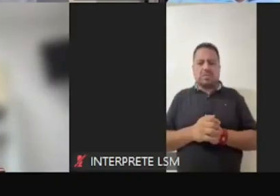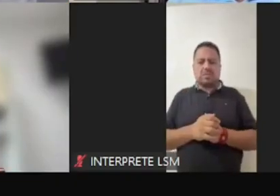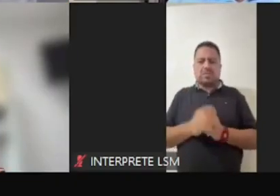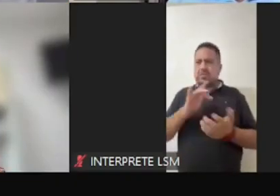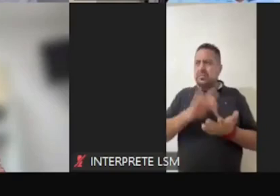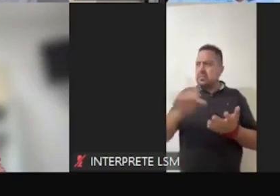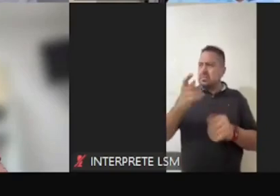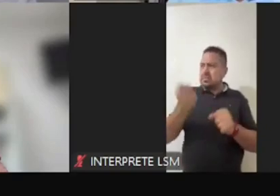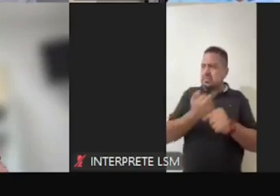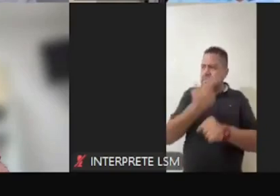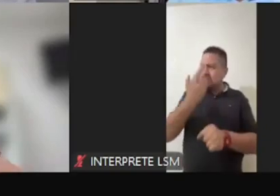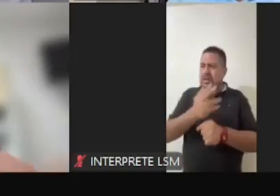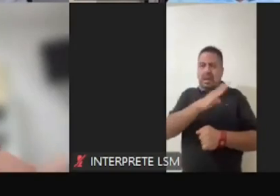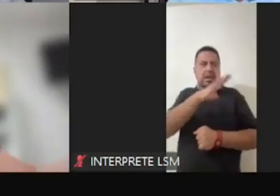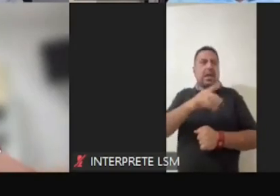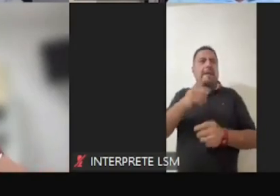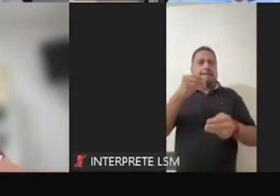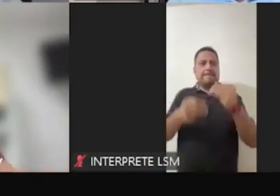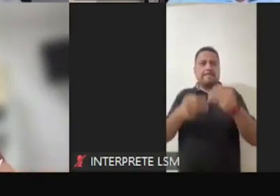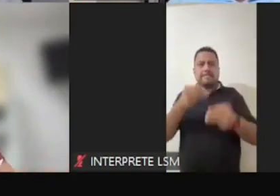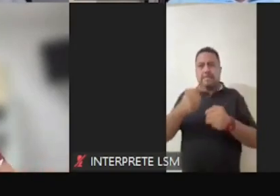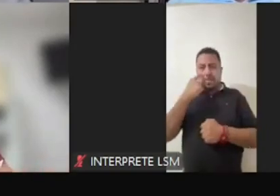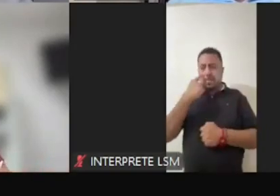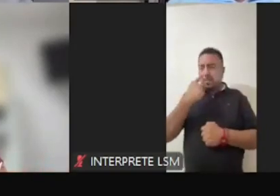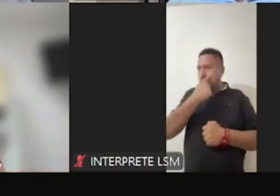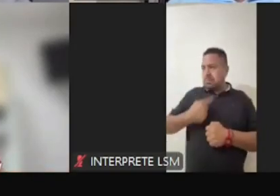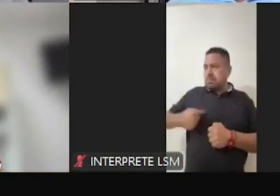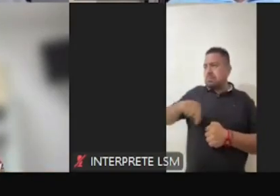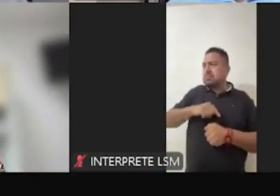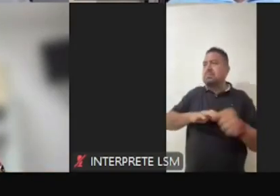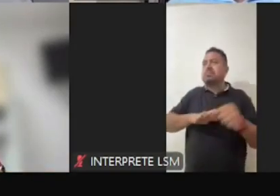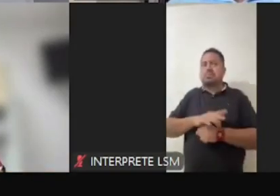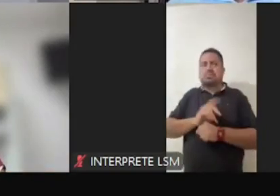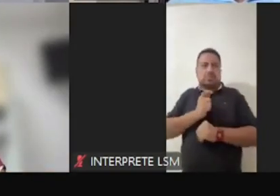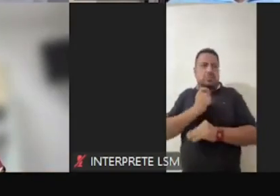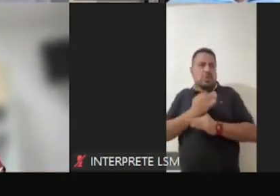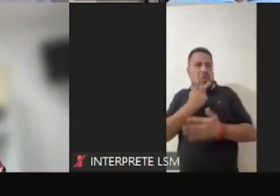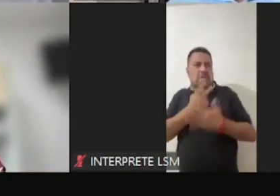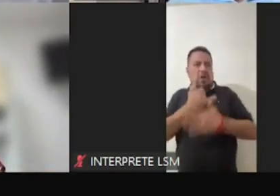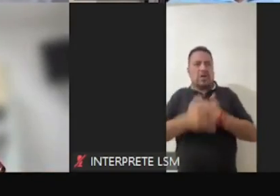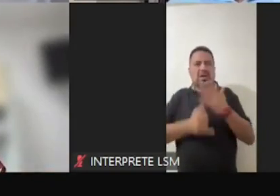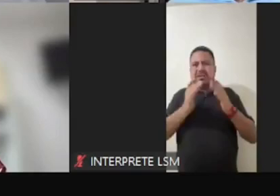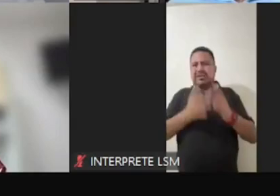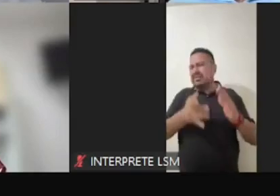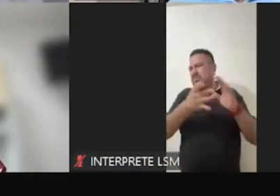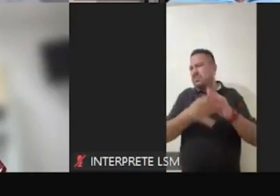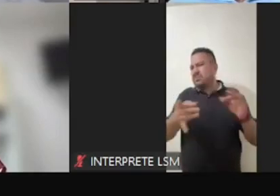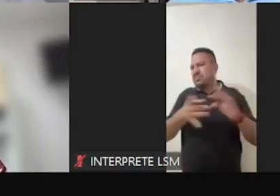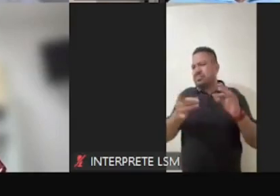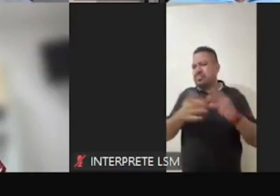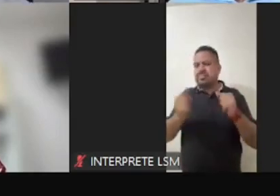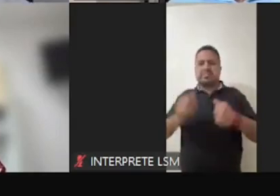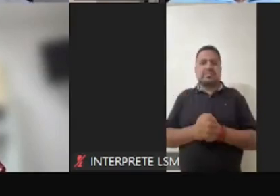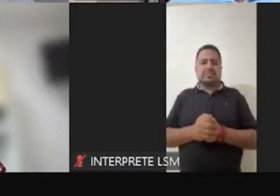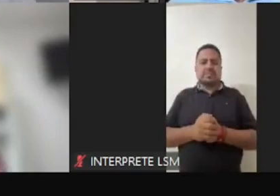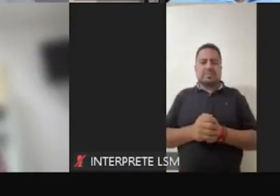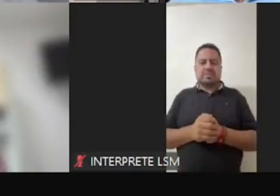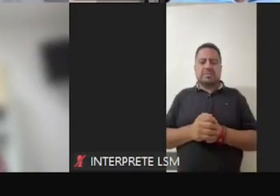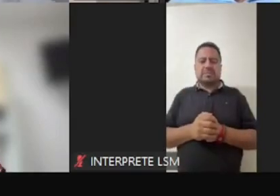secretaria general magistradas magistrado está a nuestra consideración el proyecto de resolución del que se ha dado